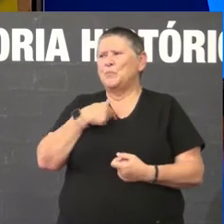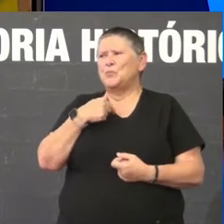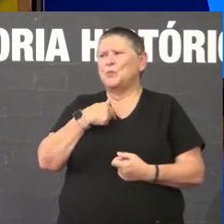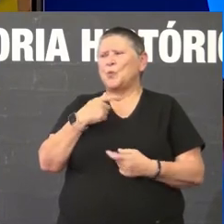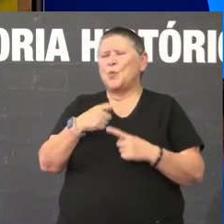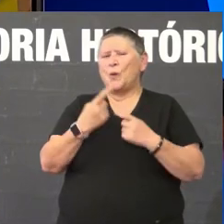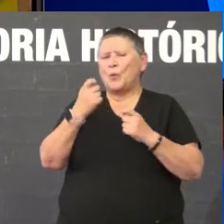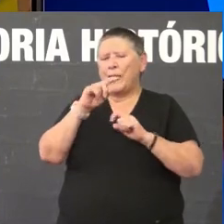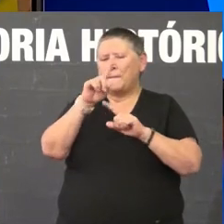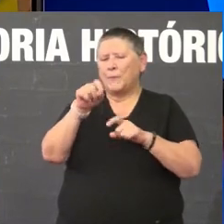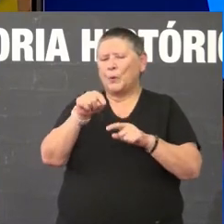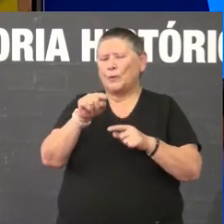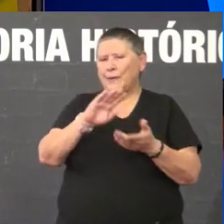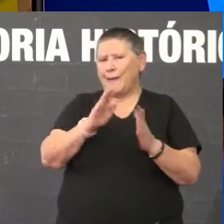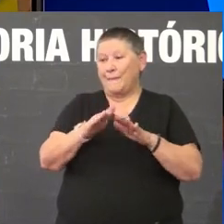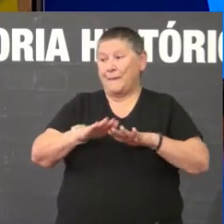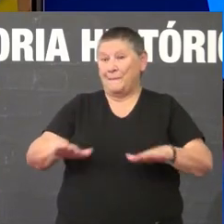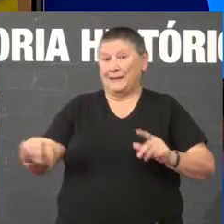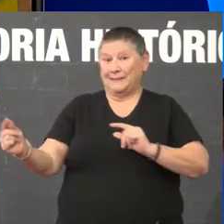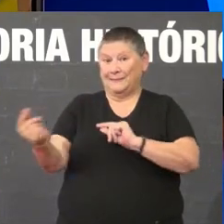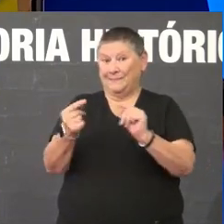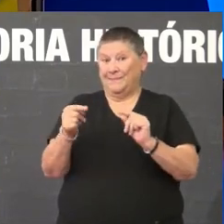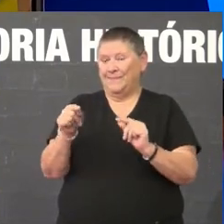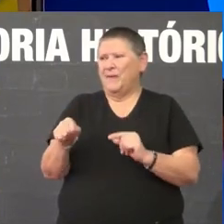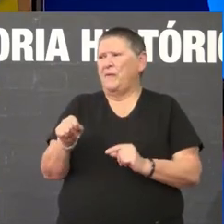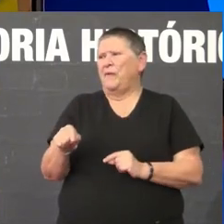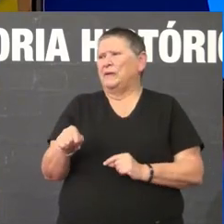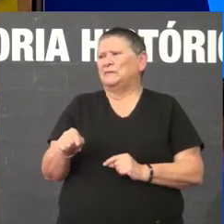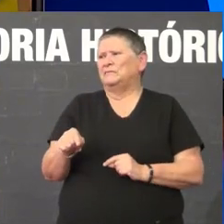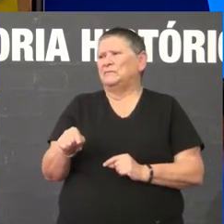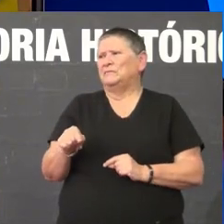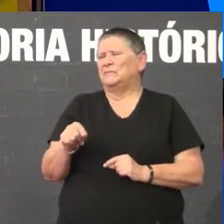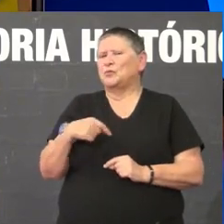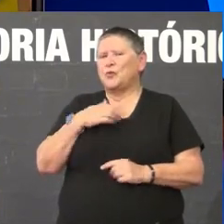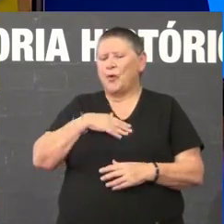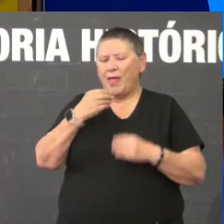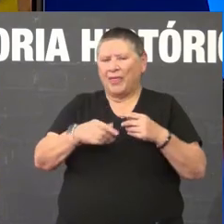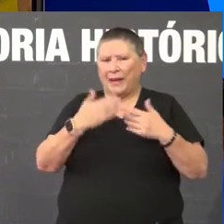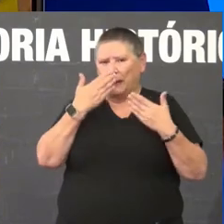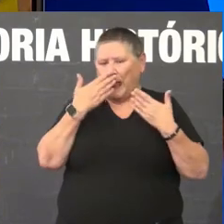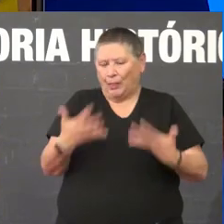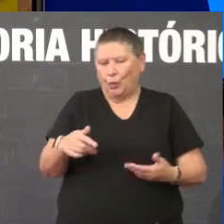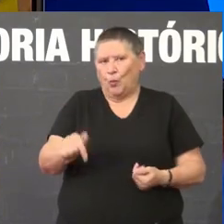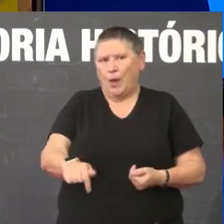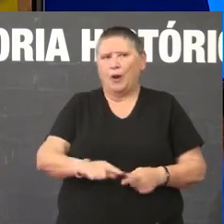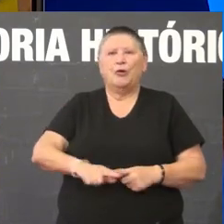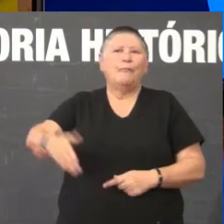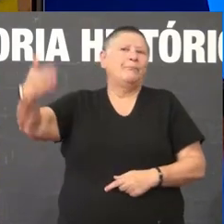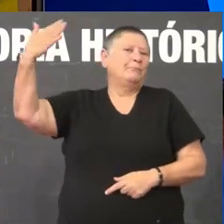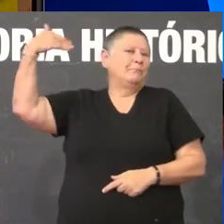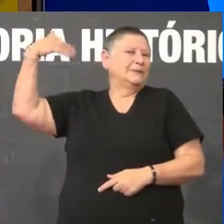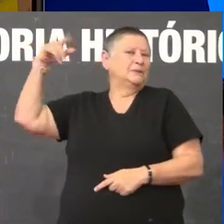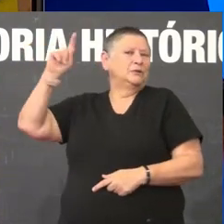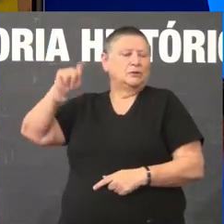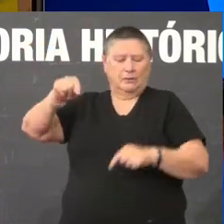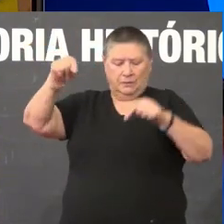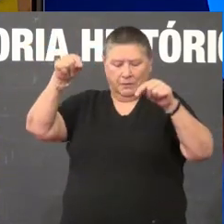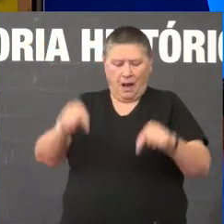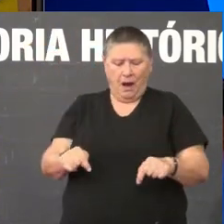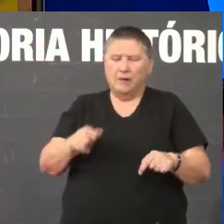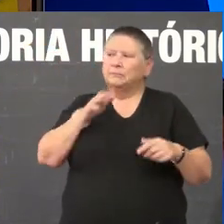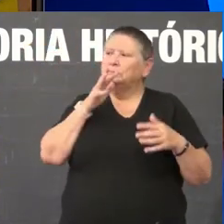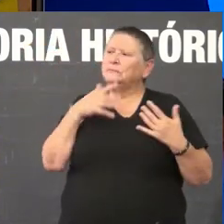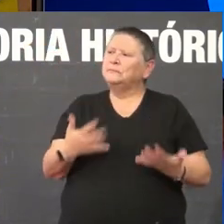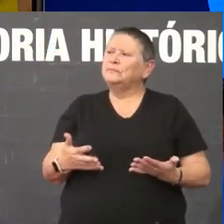a pregunta desta mesa redonda. O faría en presente, non en pasado. Vos falaxe desde se